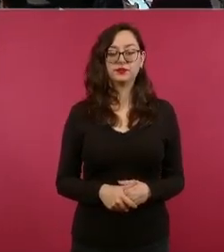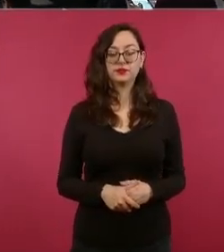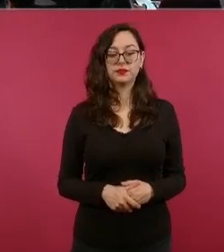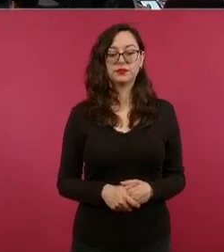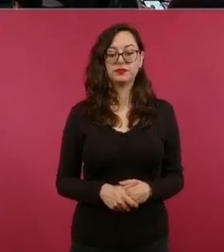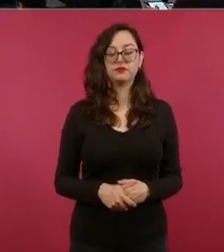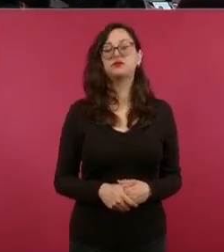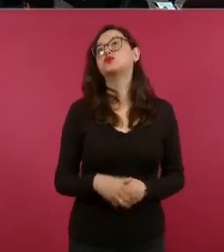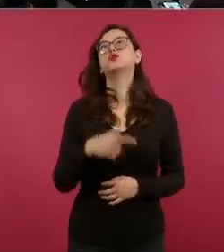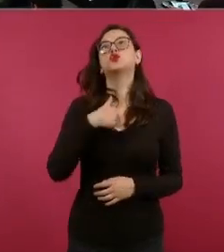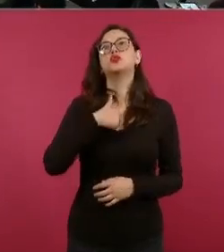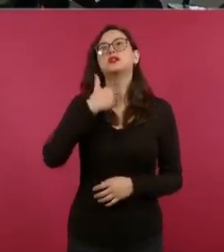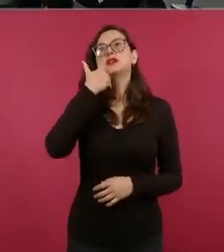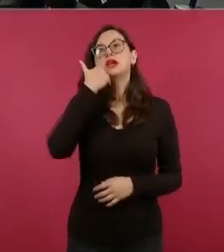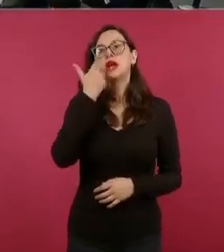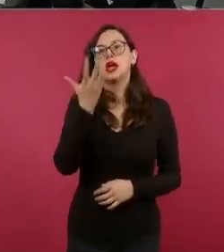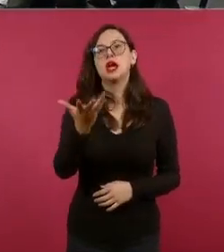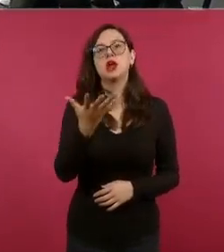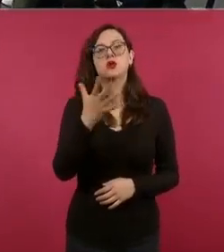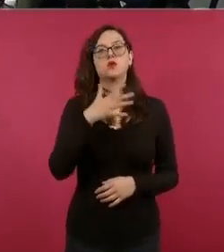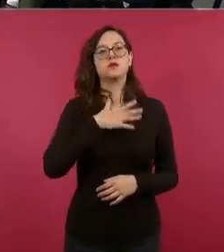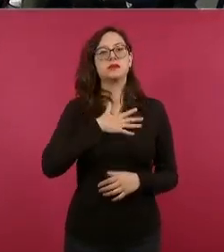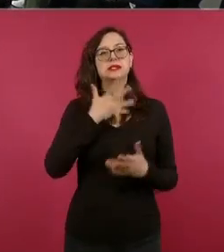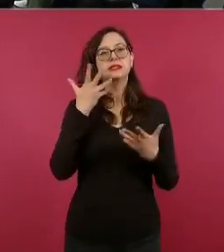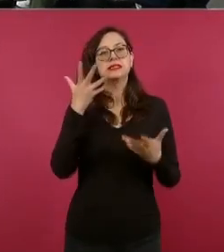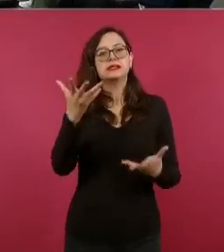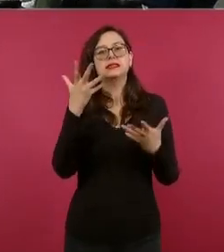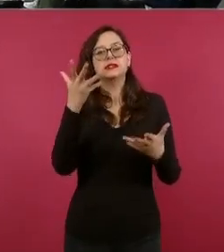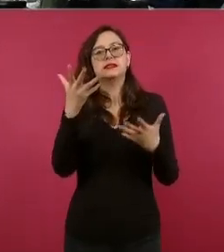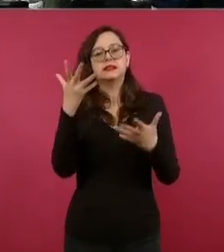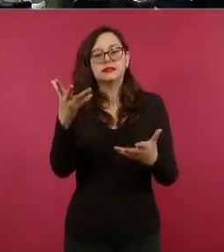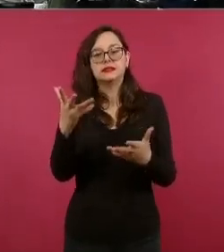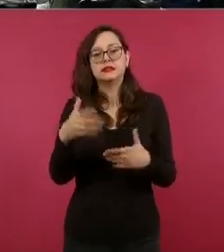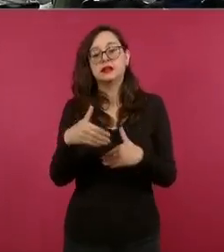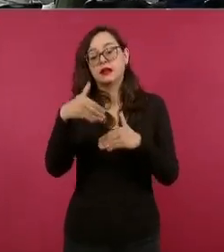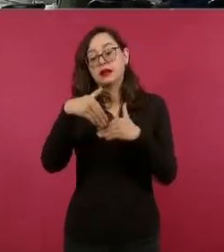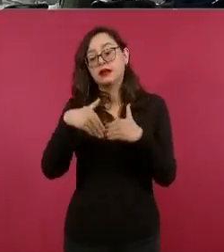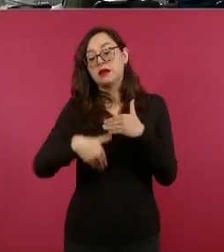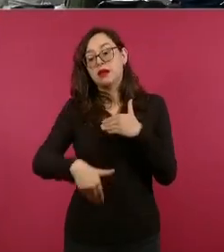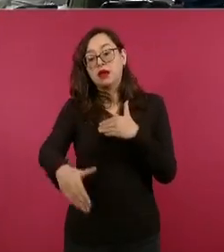¿Qué deseo? Que hacia el futuro